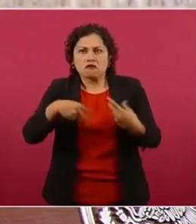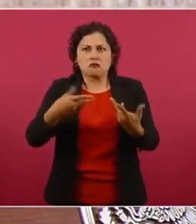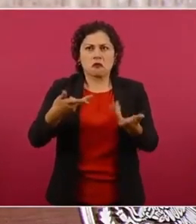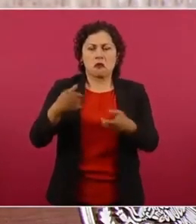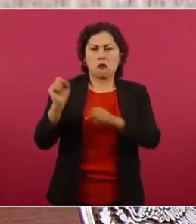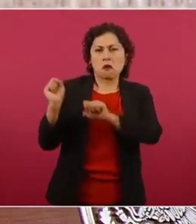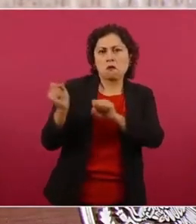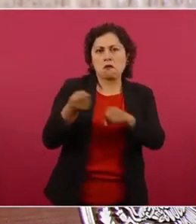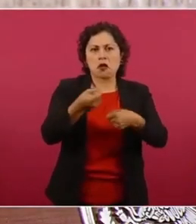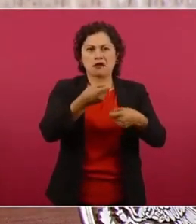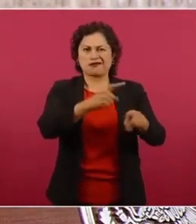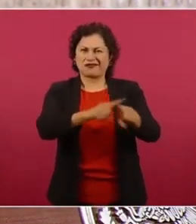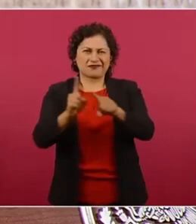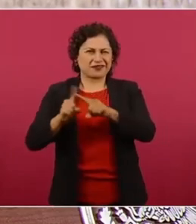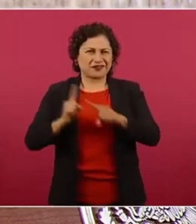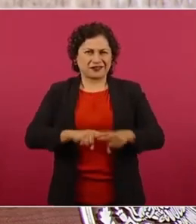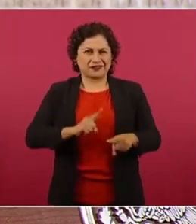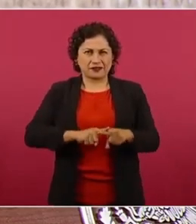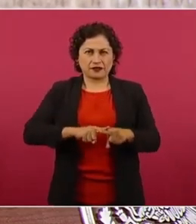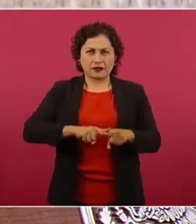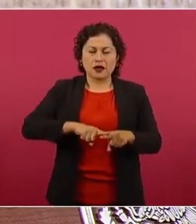de otros países?